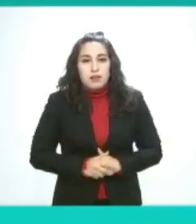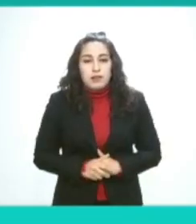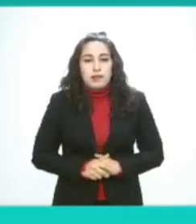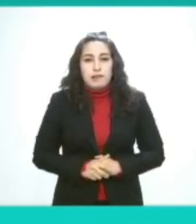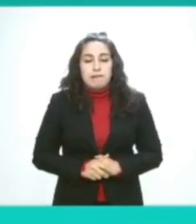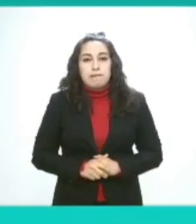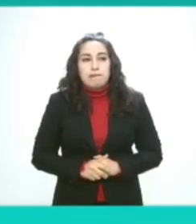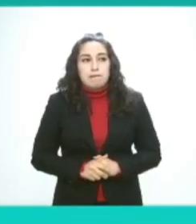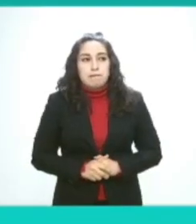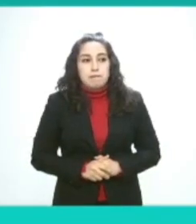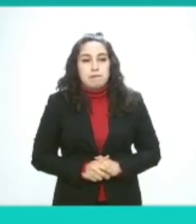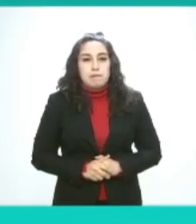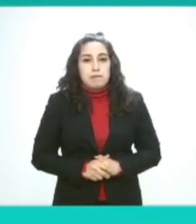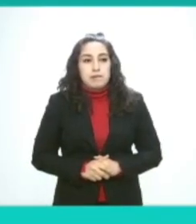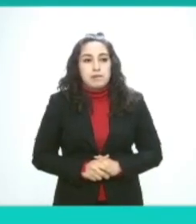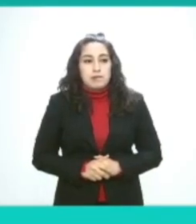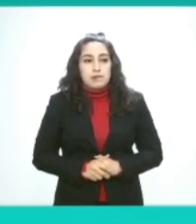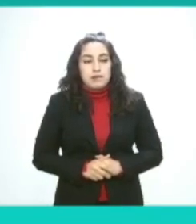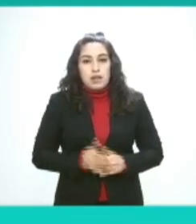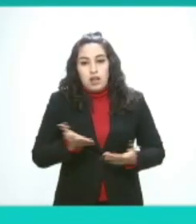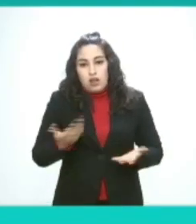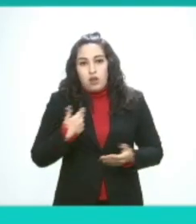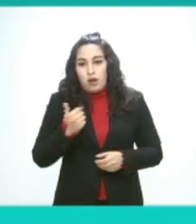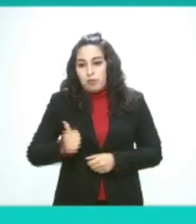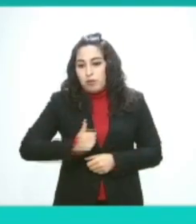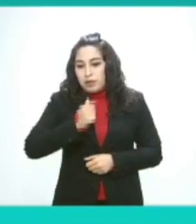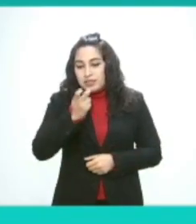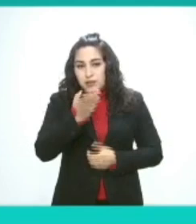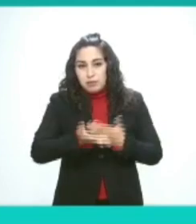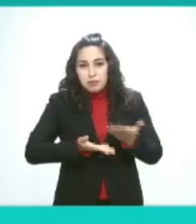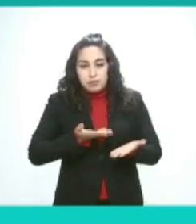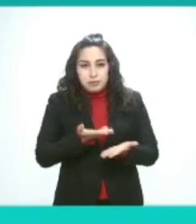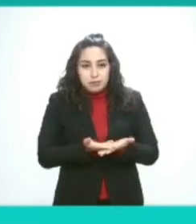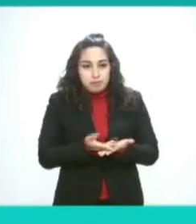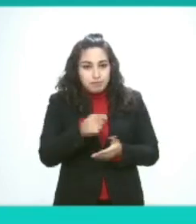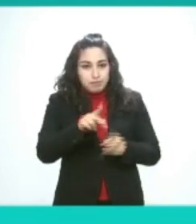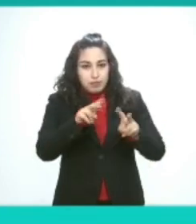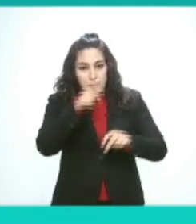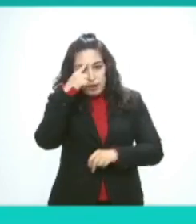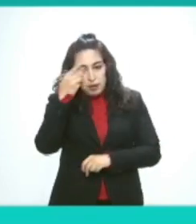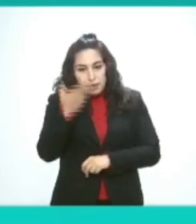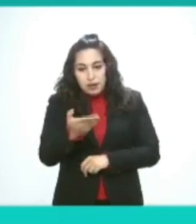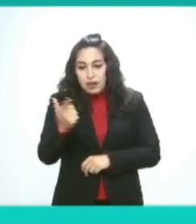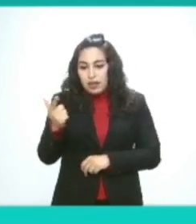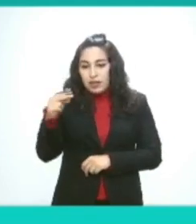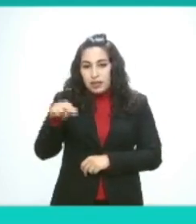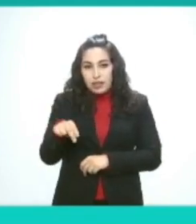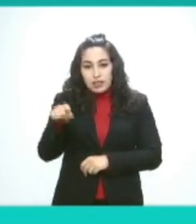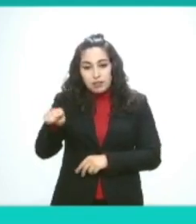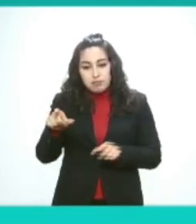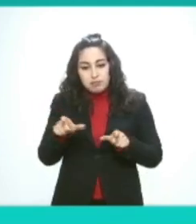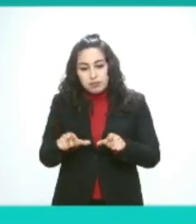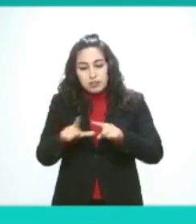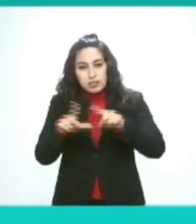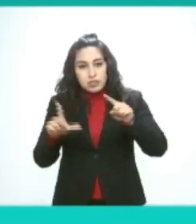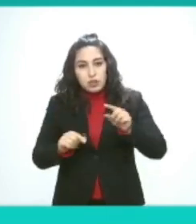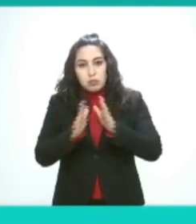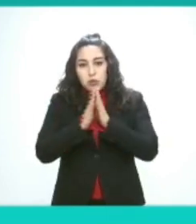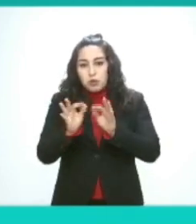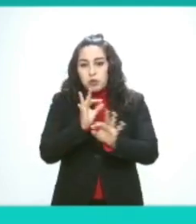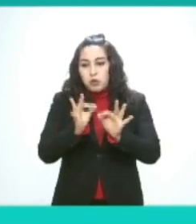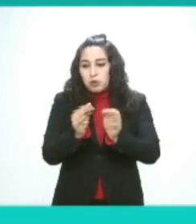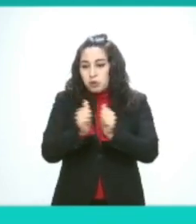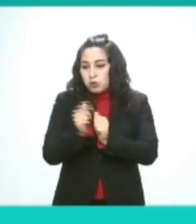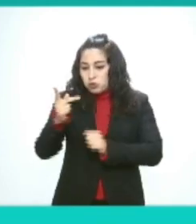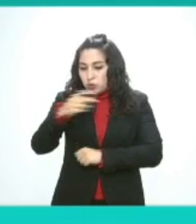aprovecho este asunto para exhortar contundentemente la guardia nacional para que cumpla con su obligación en